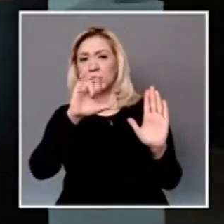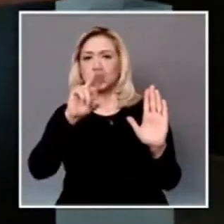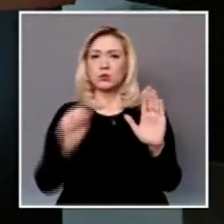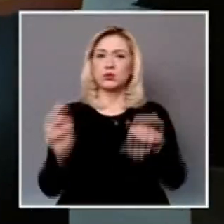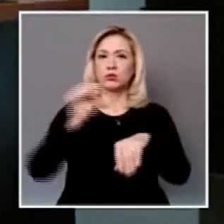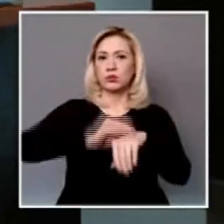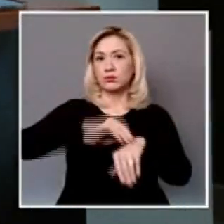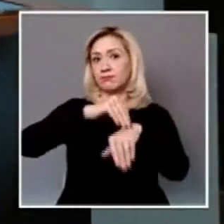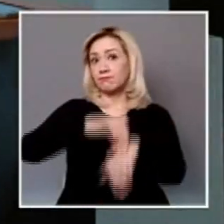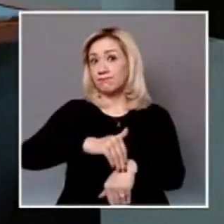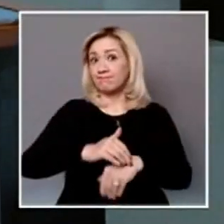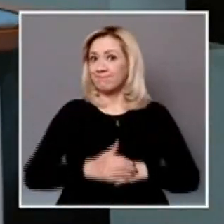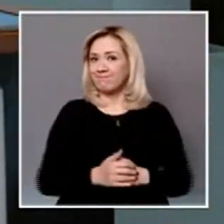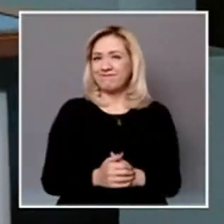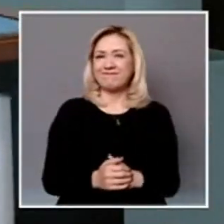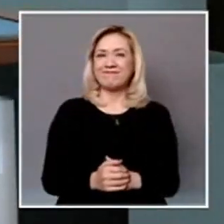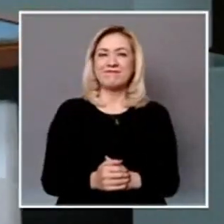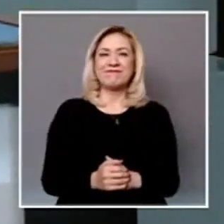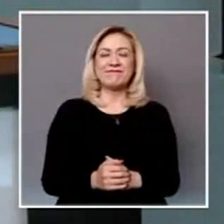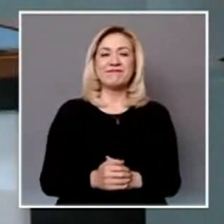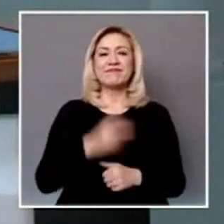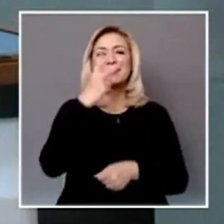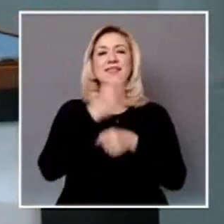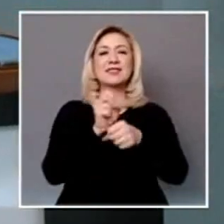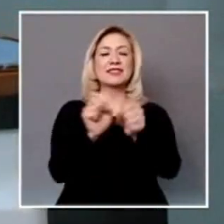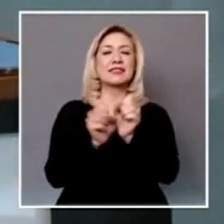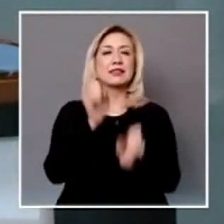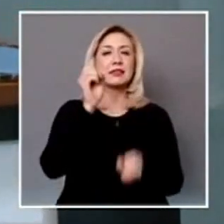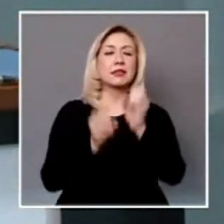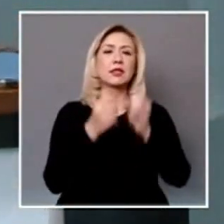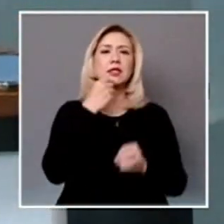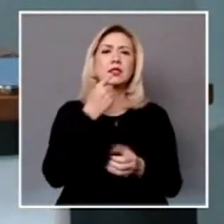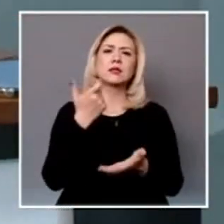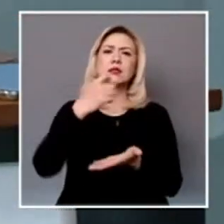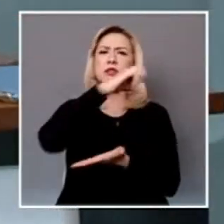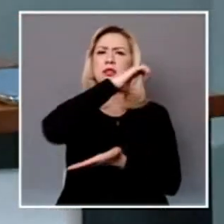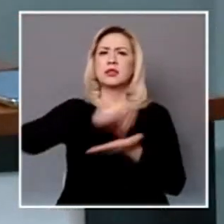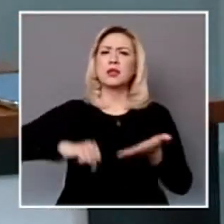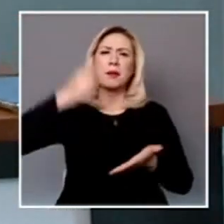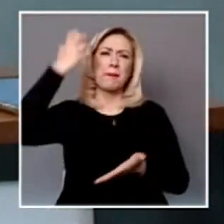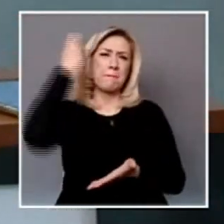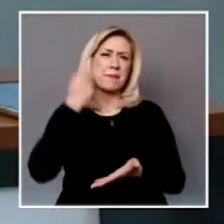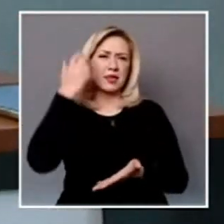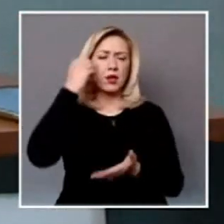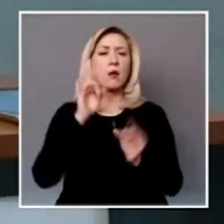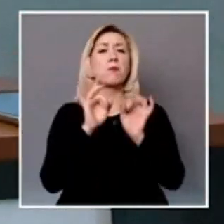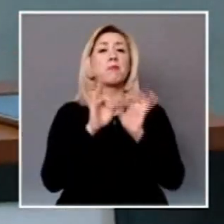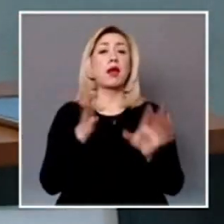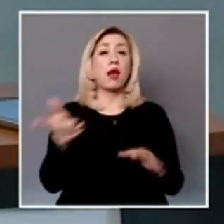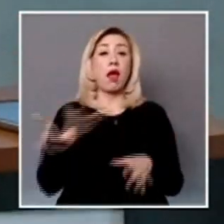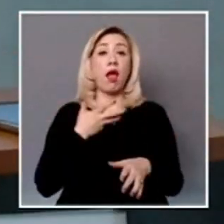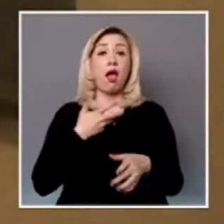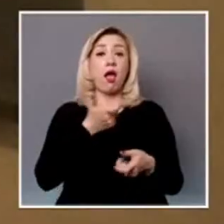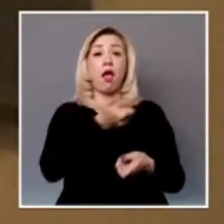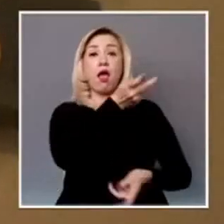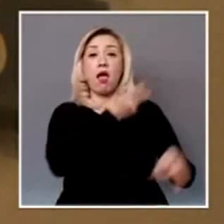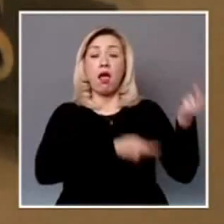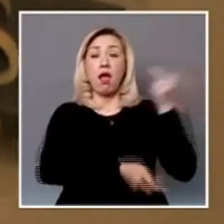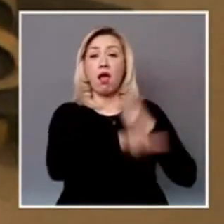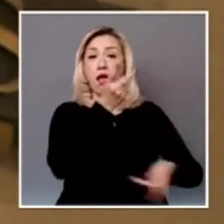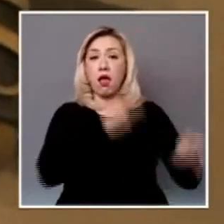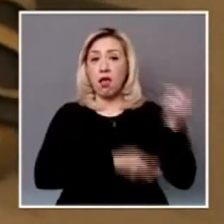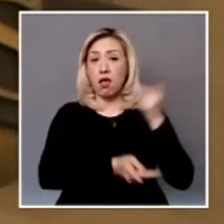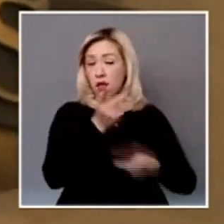La segunda sala de la Corte determinó que los descuentos a las pensiones con motivo de créditos otorgados por instituciones